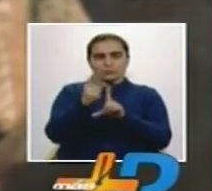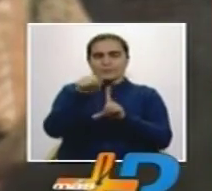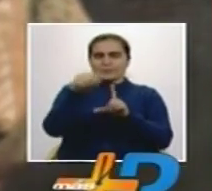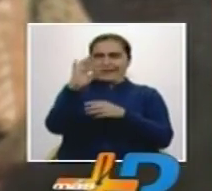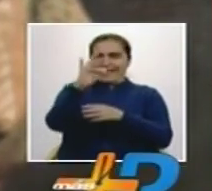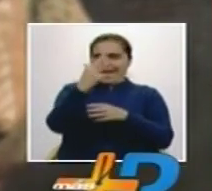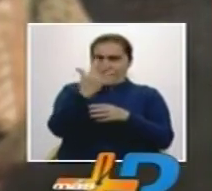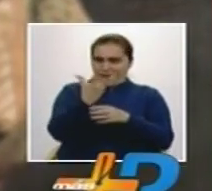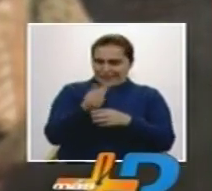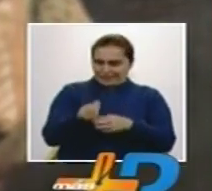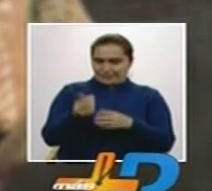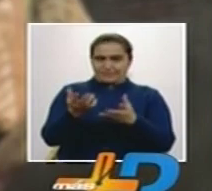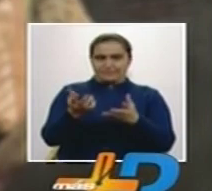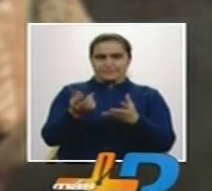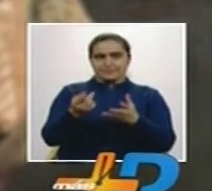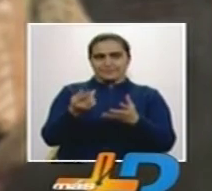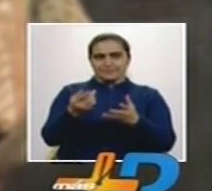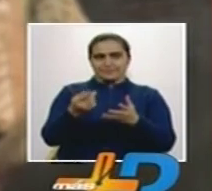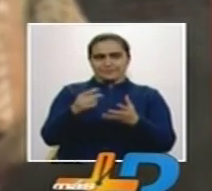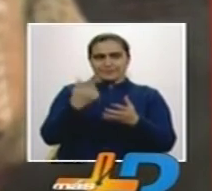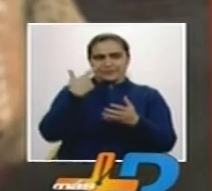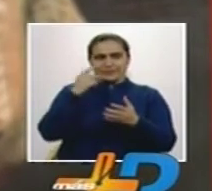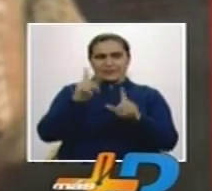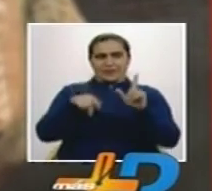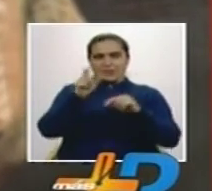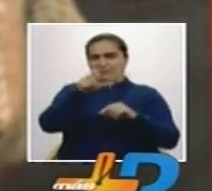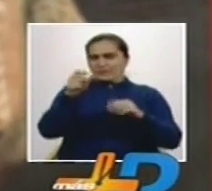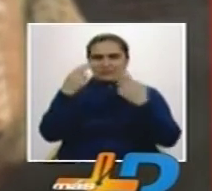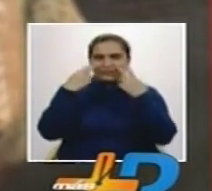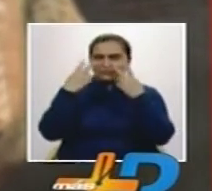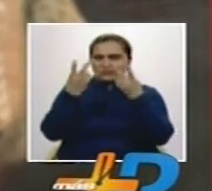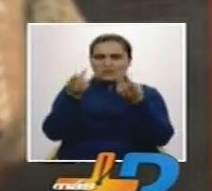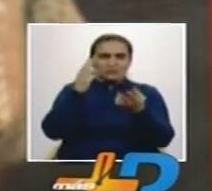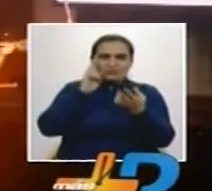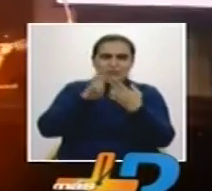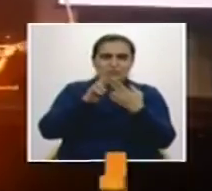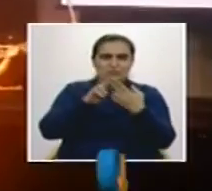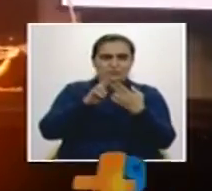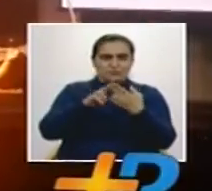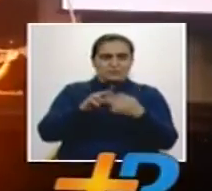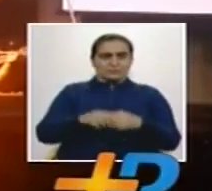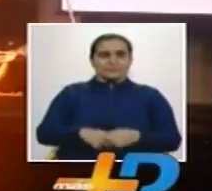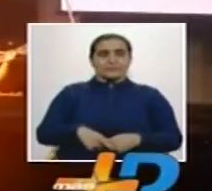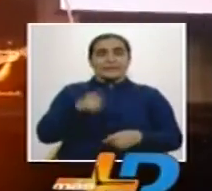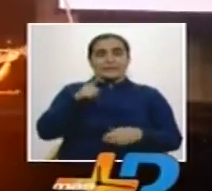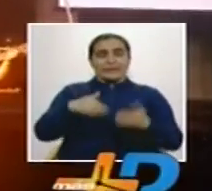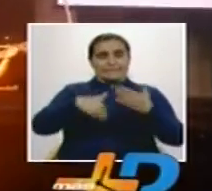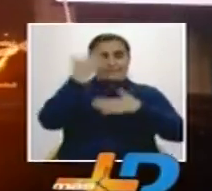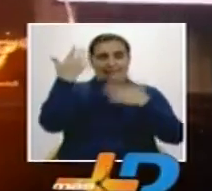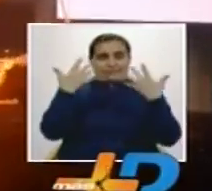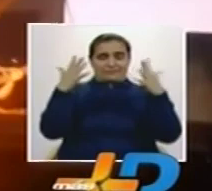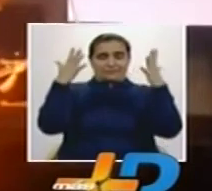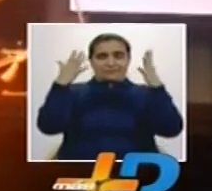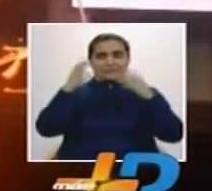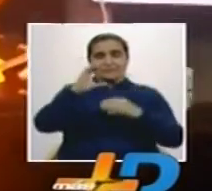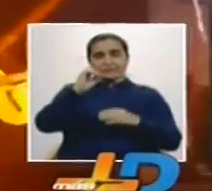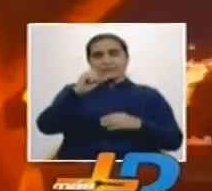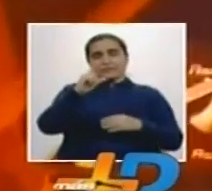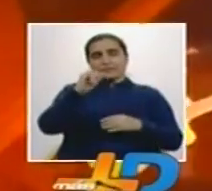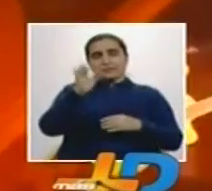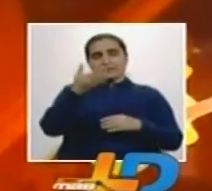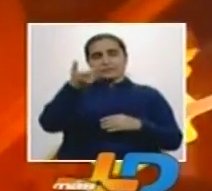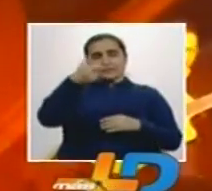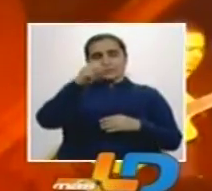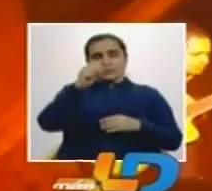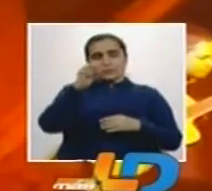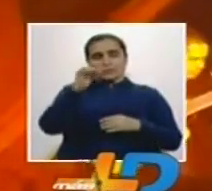que ha sido de cierta forma poco visible en nuestra ciudad. En la apertura del Festival Cali Gothic 2015, diferentes